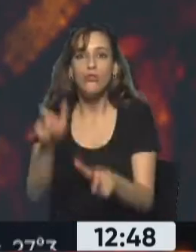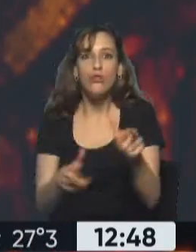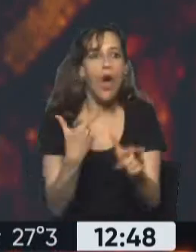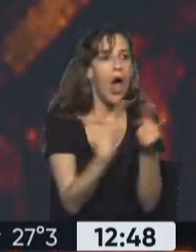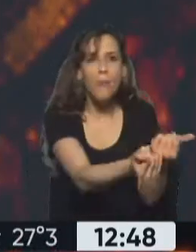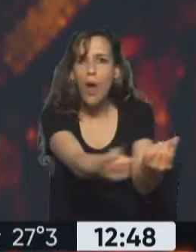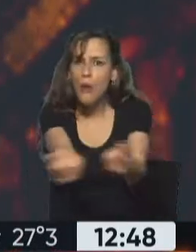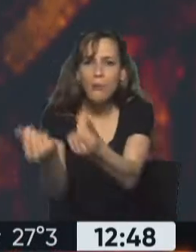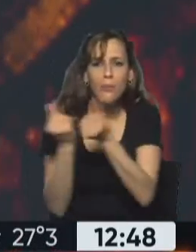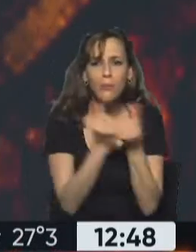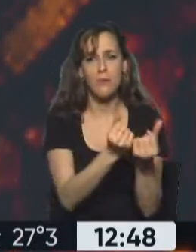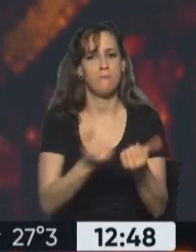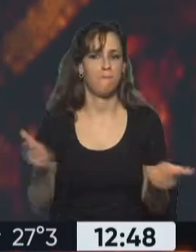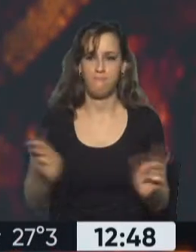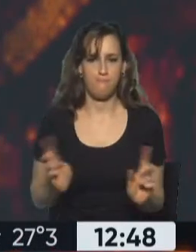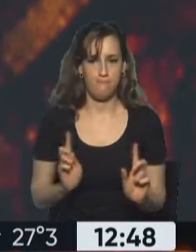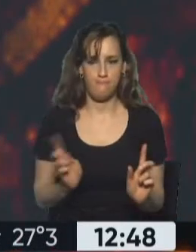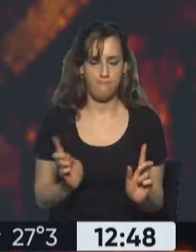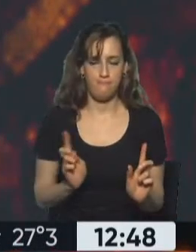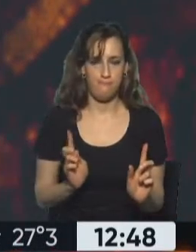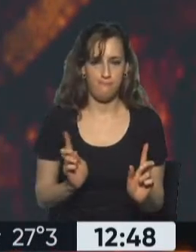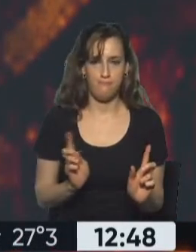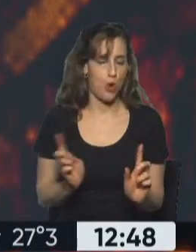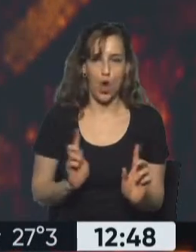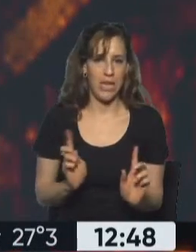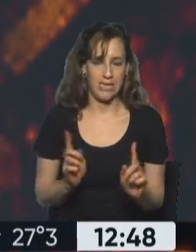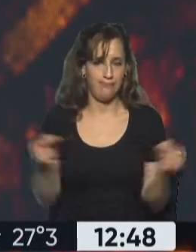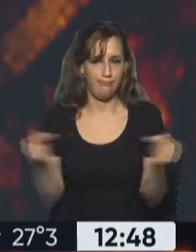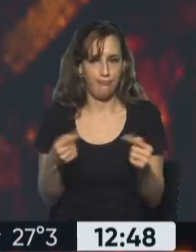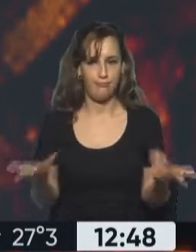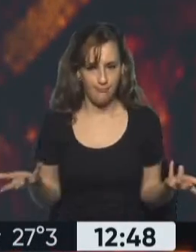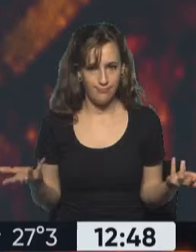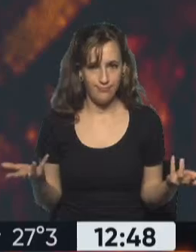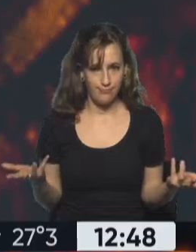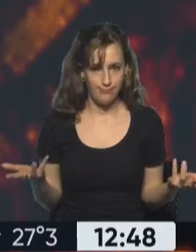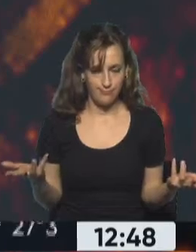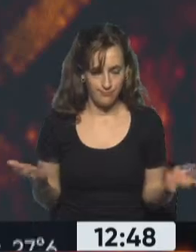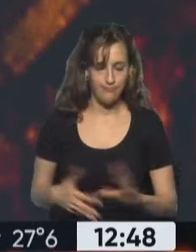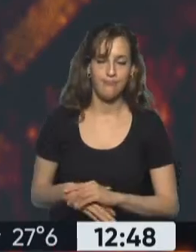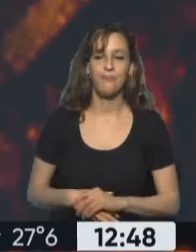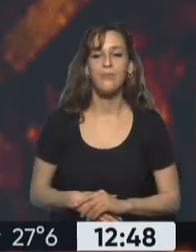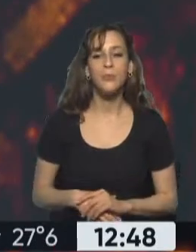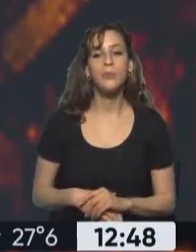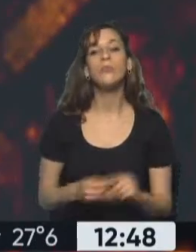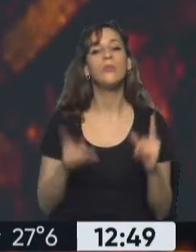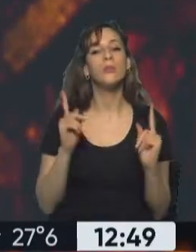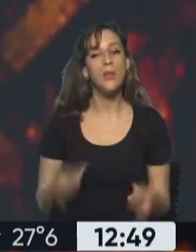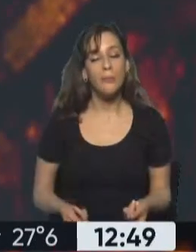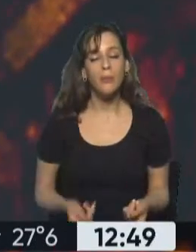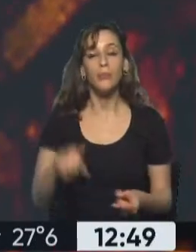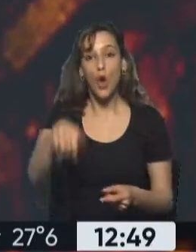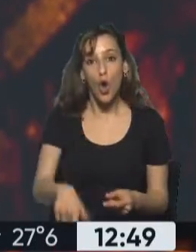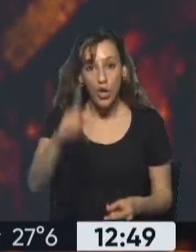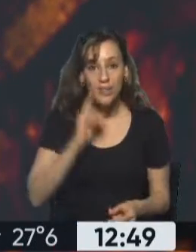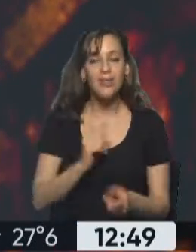demanda respecto de la oferta que podés dar al mercado. No está pasando eso. Por ende, la aplicación liberal no funciona. Y luego tenemos un tipo de cambio que,